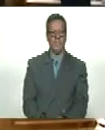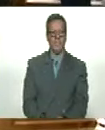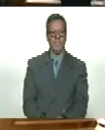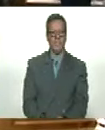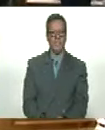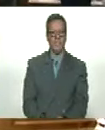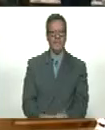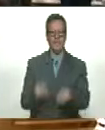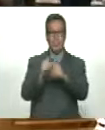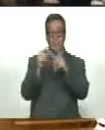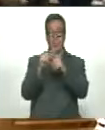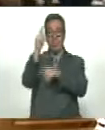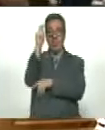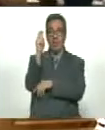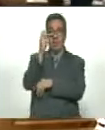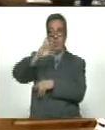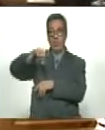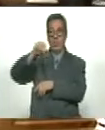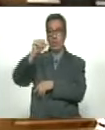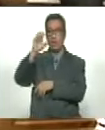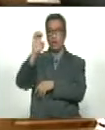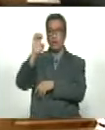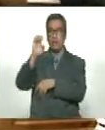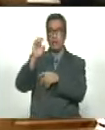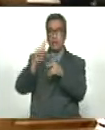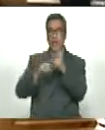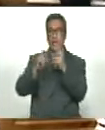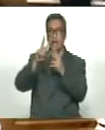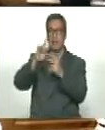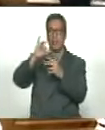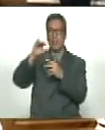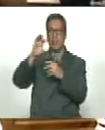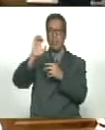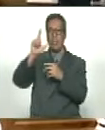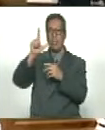Dejo la derecha palabra al diputado José Gregorio Bielma Mora.